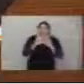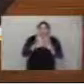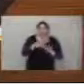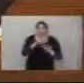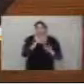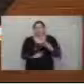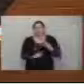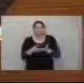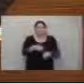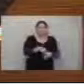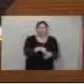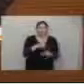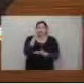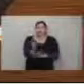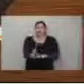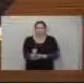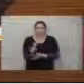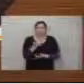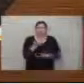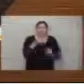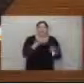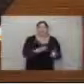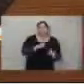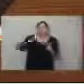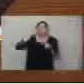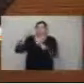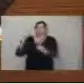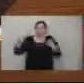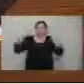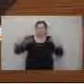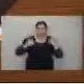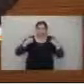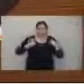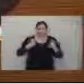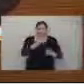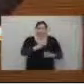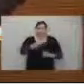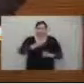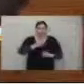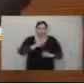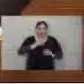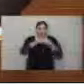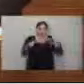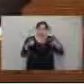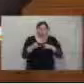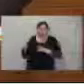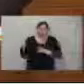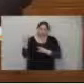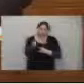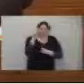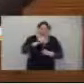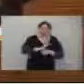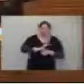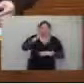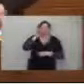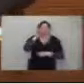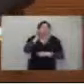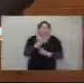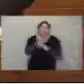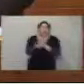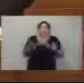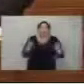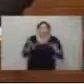los resultados obtenidos fueron trasladados a los responsables municipales de cada concejo y la consejera anunció aquí también que va a iniciar un